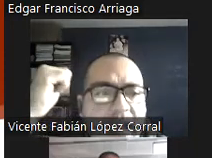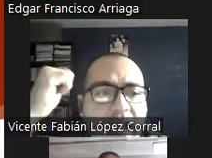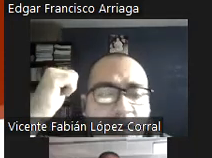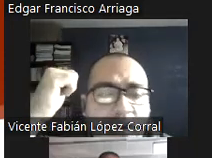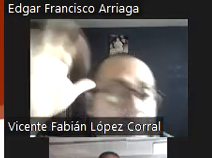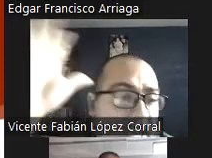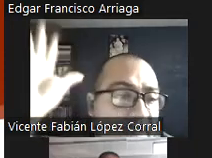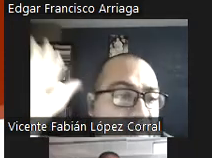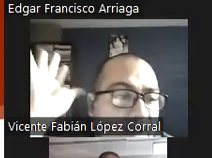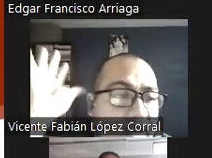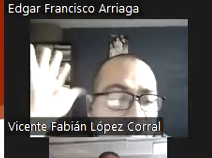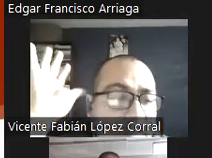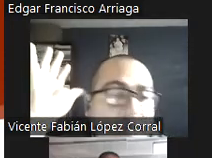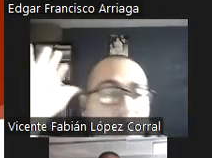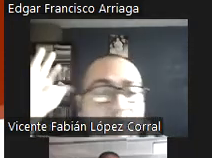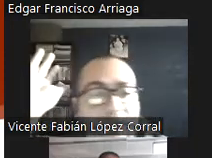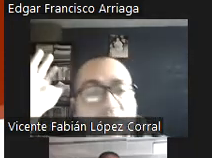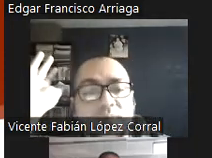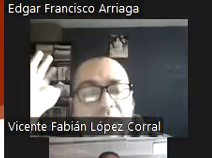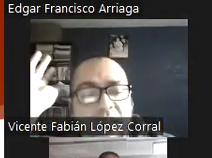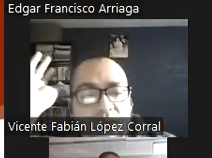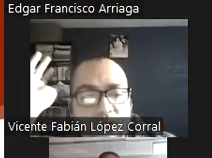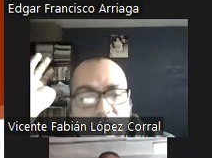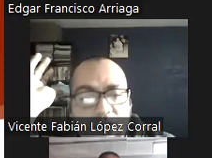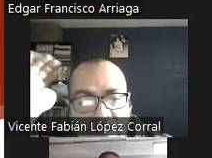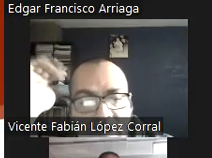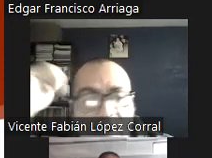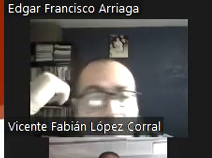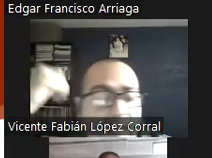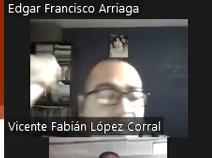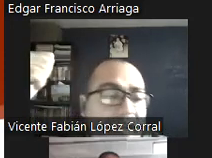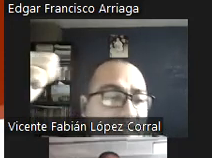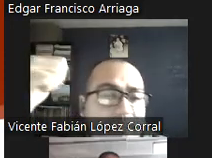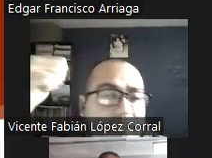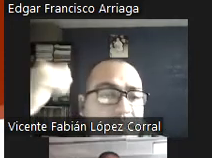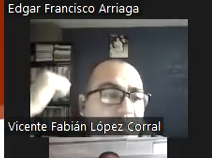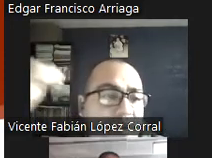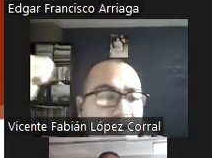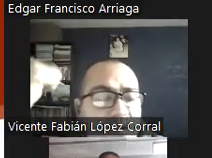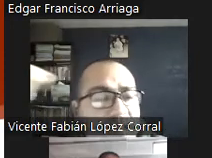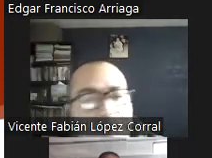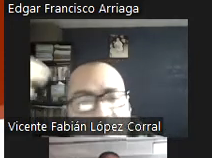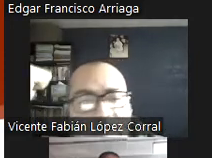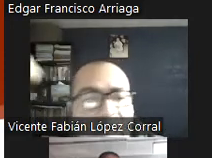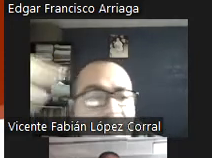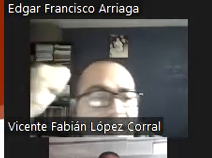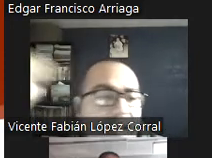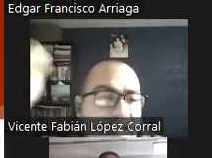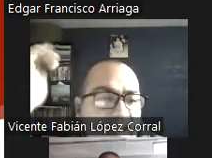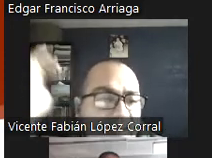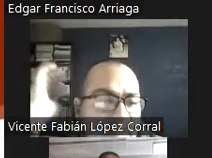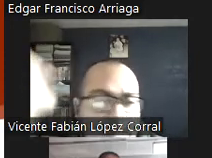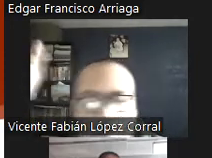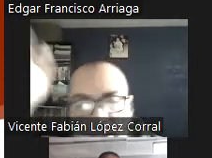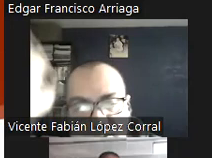coltán o los llegan a vincular incluso hasta conflictos bélicos país que por cortar con tan